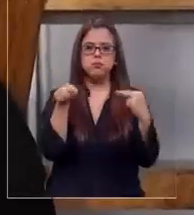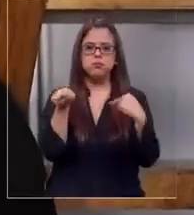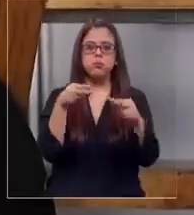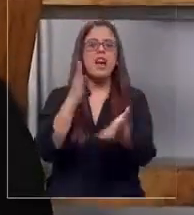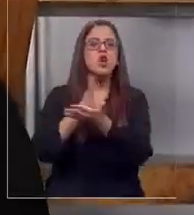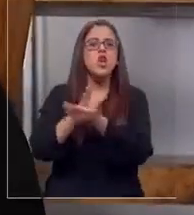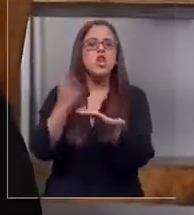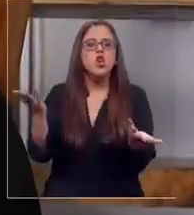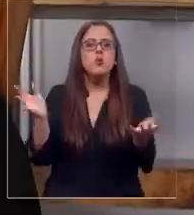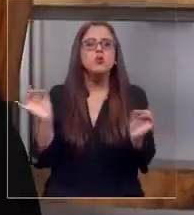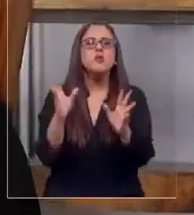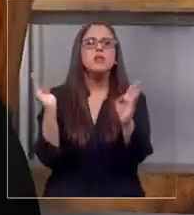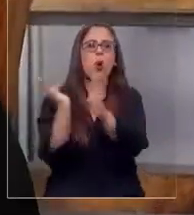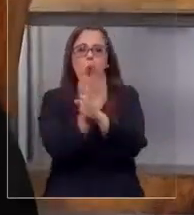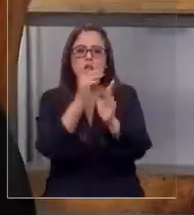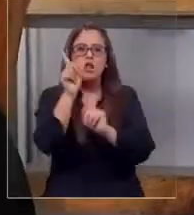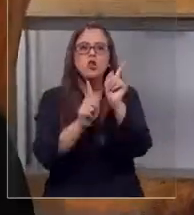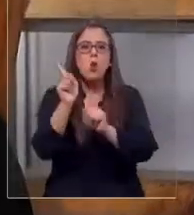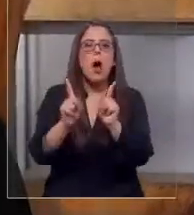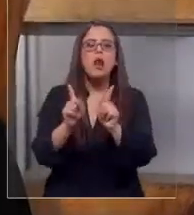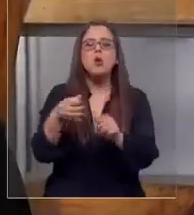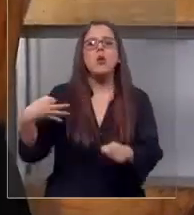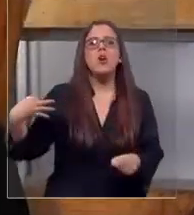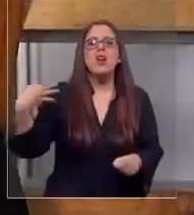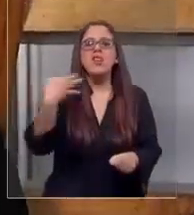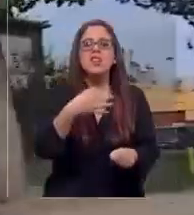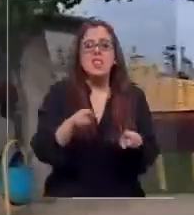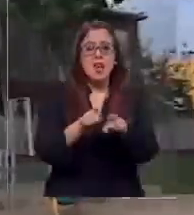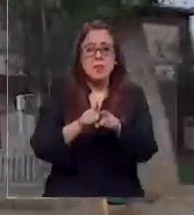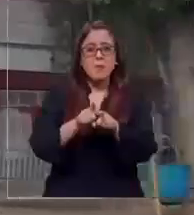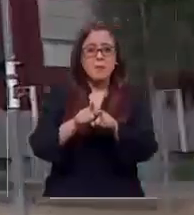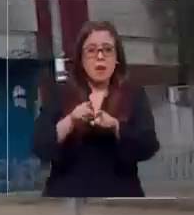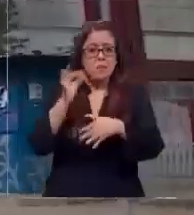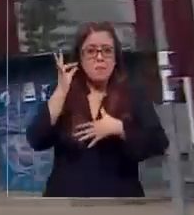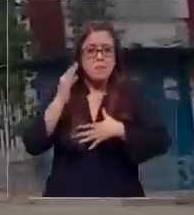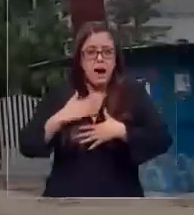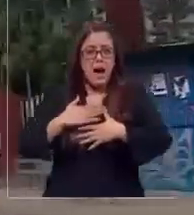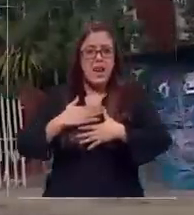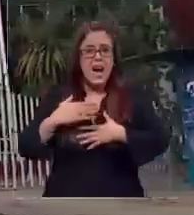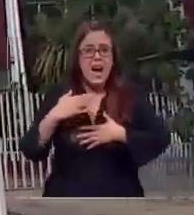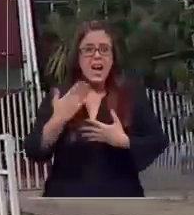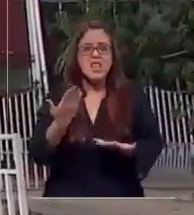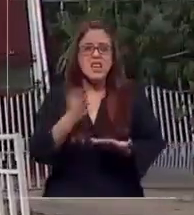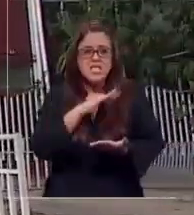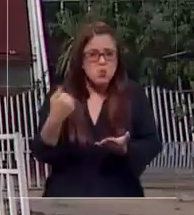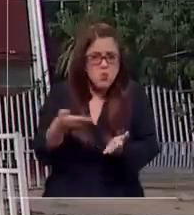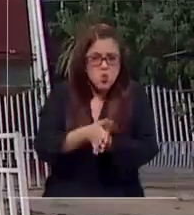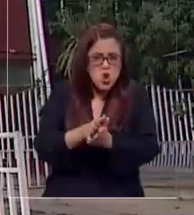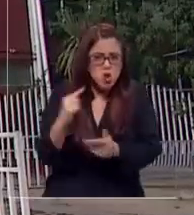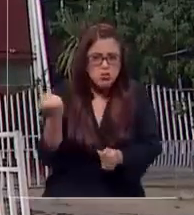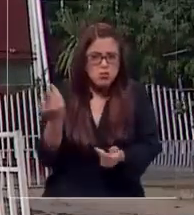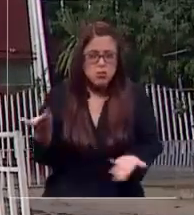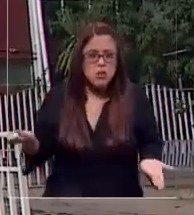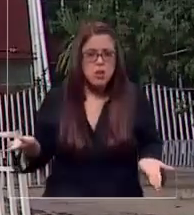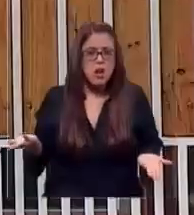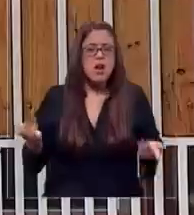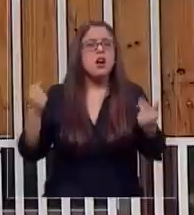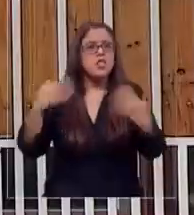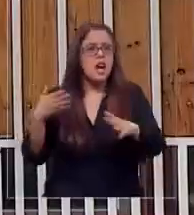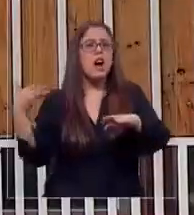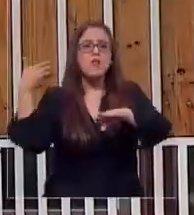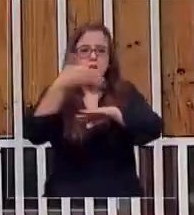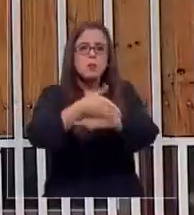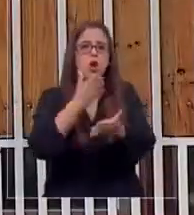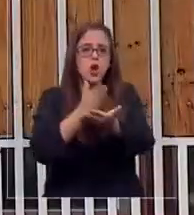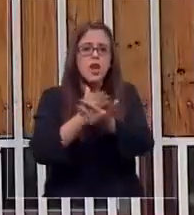que pasó ahí más grave y está lavándose las manos diciendo que mi hermana se quitó la vida. Fuimos hasta el colegio Alcázar. Por estos días permanece cerrado